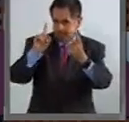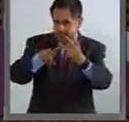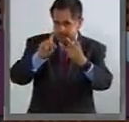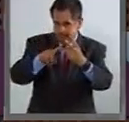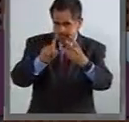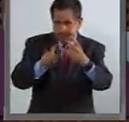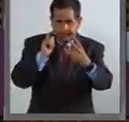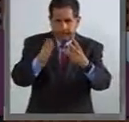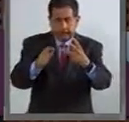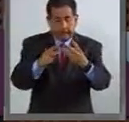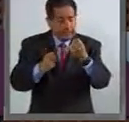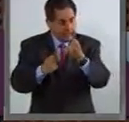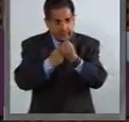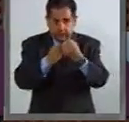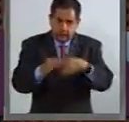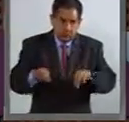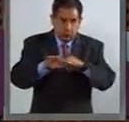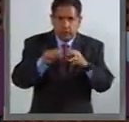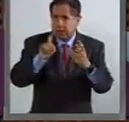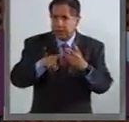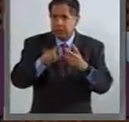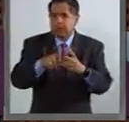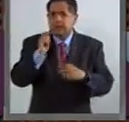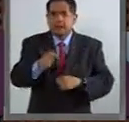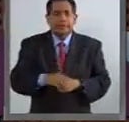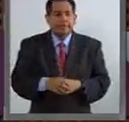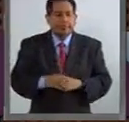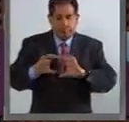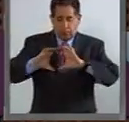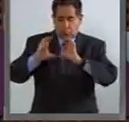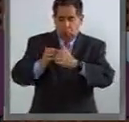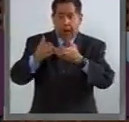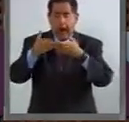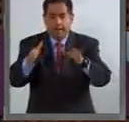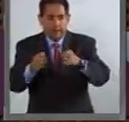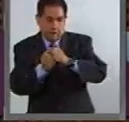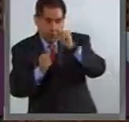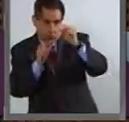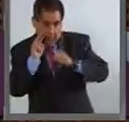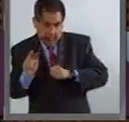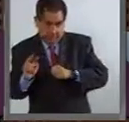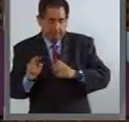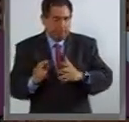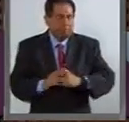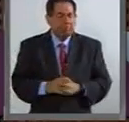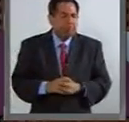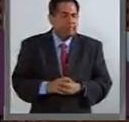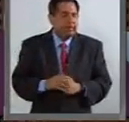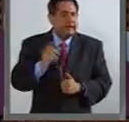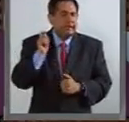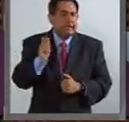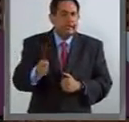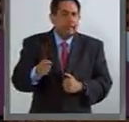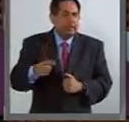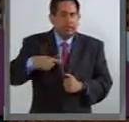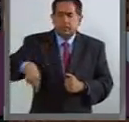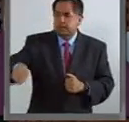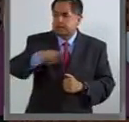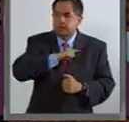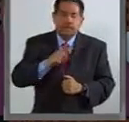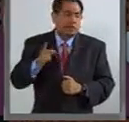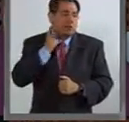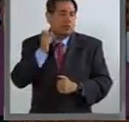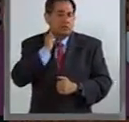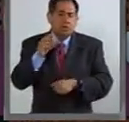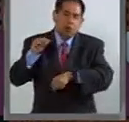elemento, el tercer pilar, es que en el Parlamento abierto el comportamiento de los legisladores